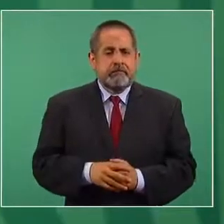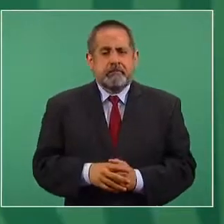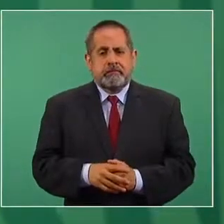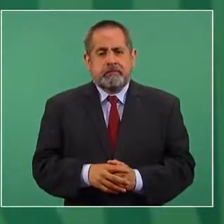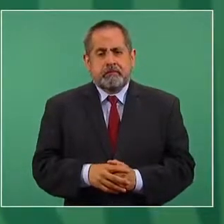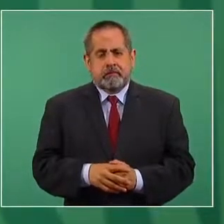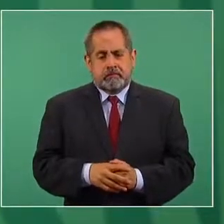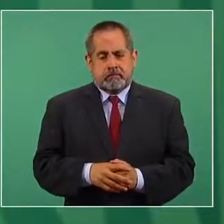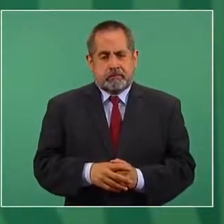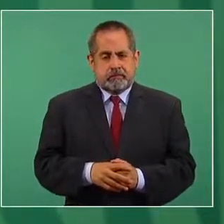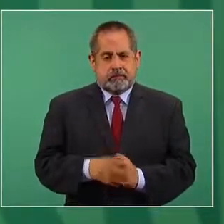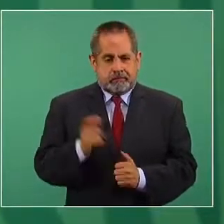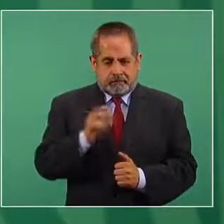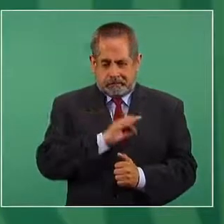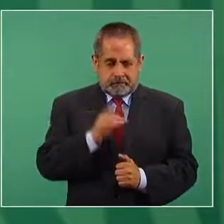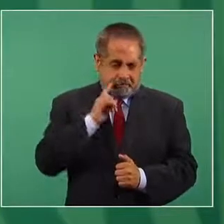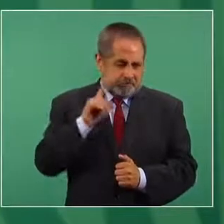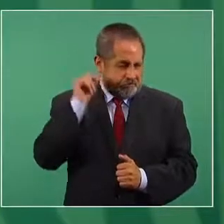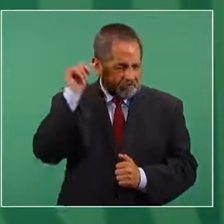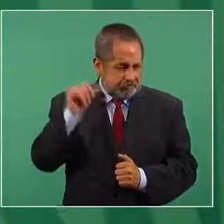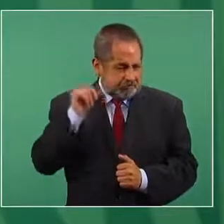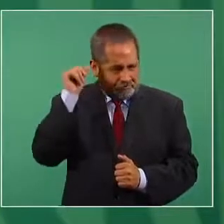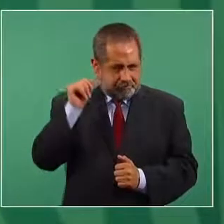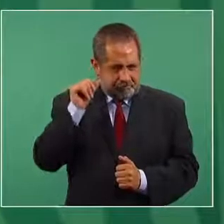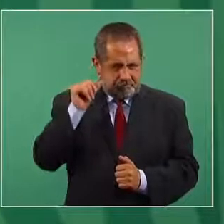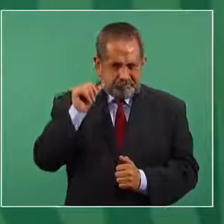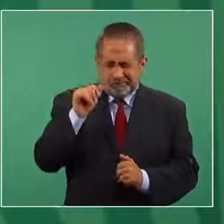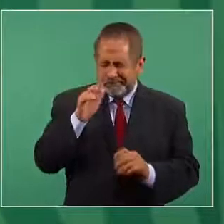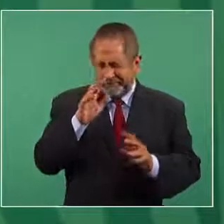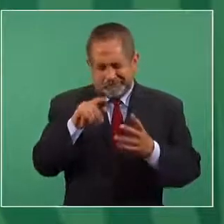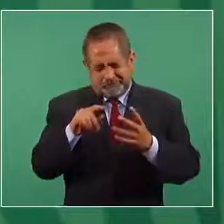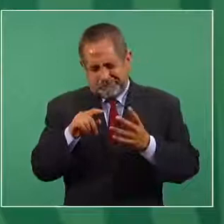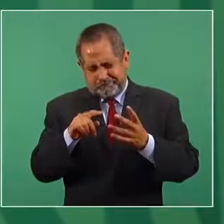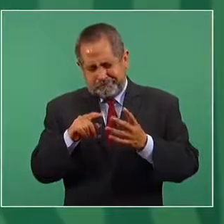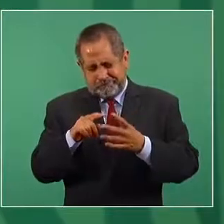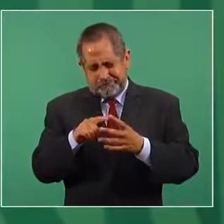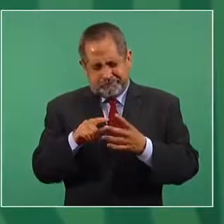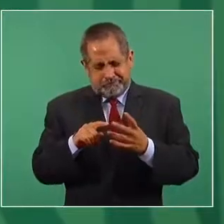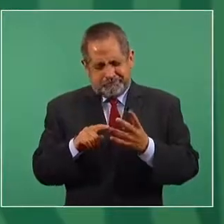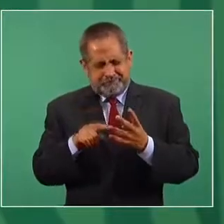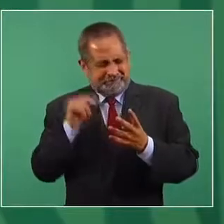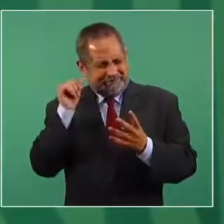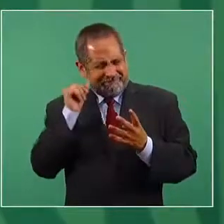que para abril, a más tardar,